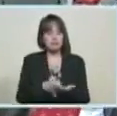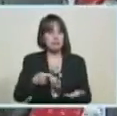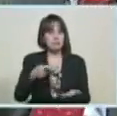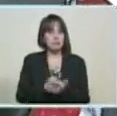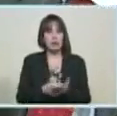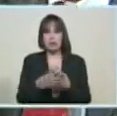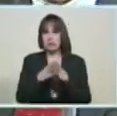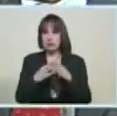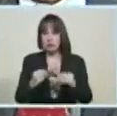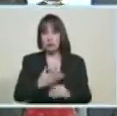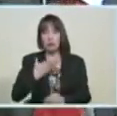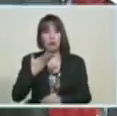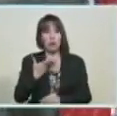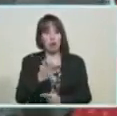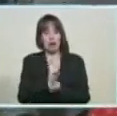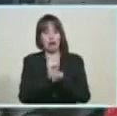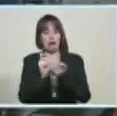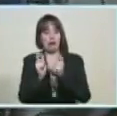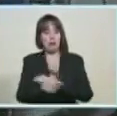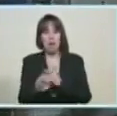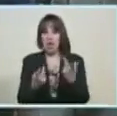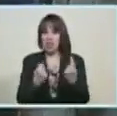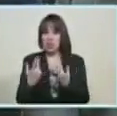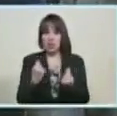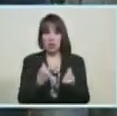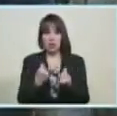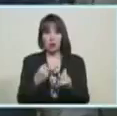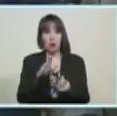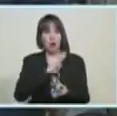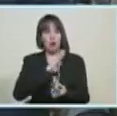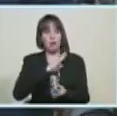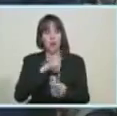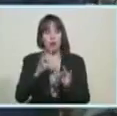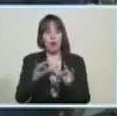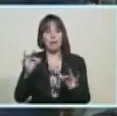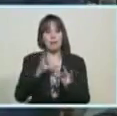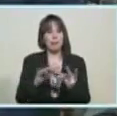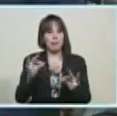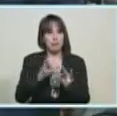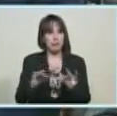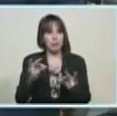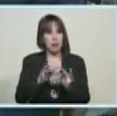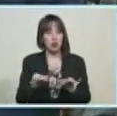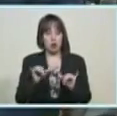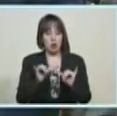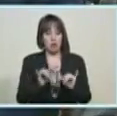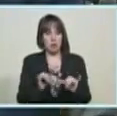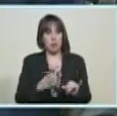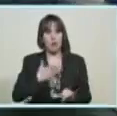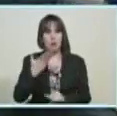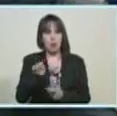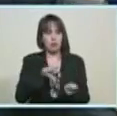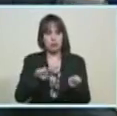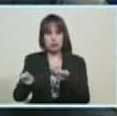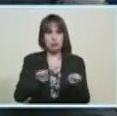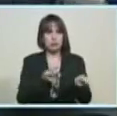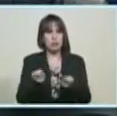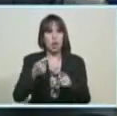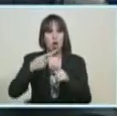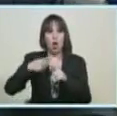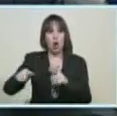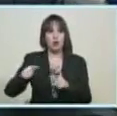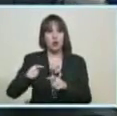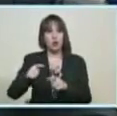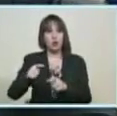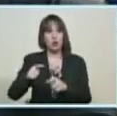salarios, podrán también convertir ese dinero, presidente, en Petro. Y ahí mismo lo podrán manejar, transar